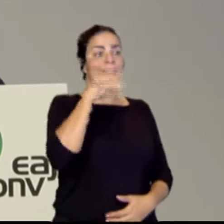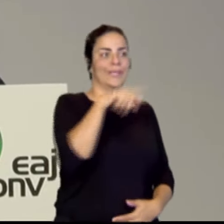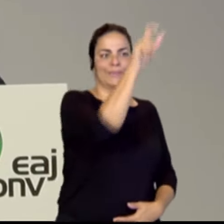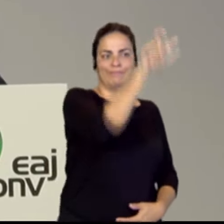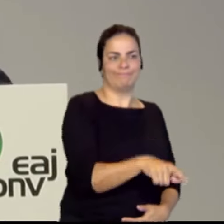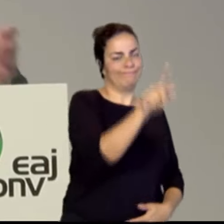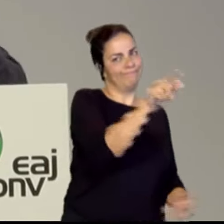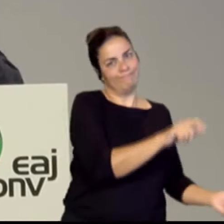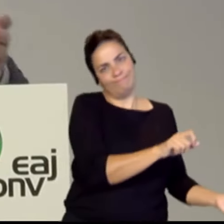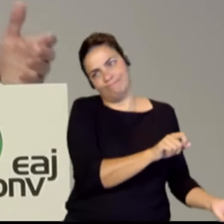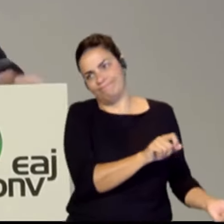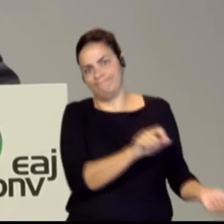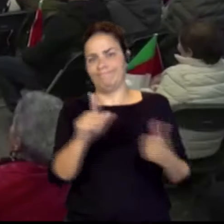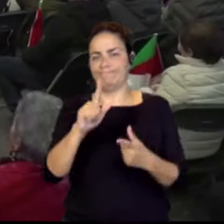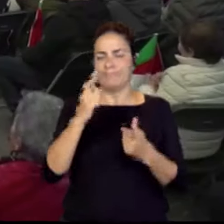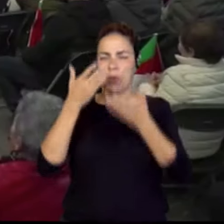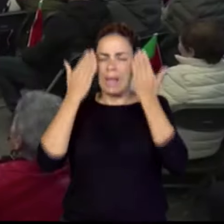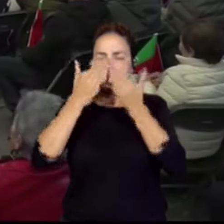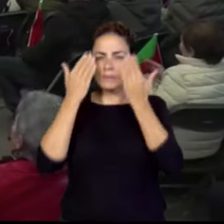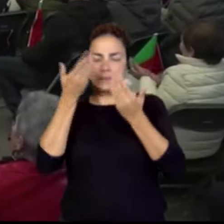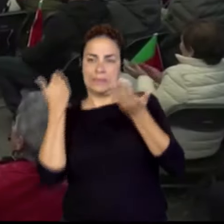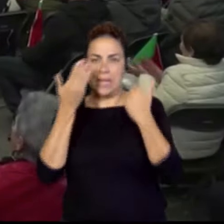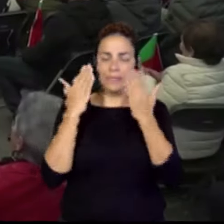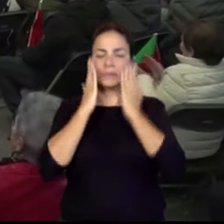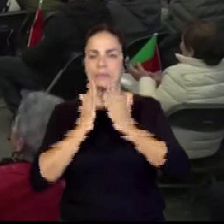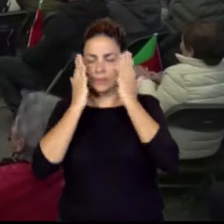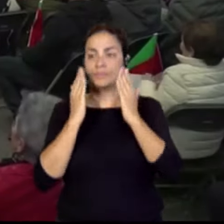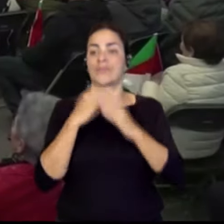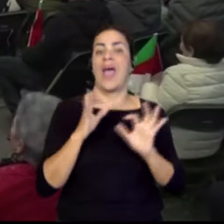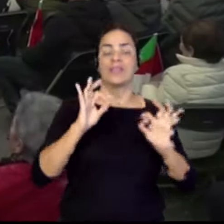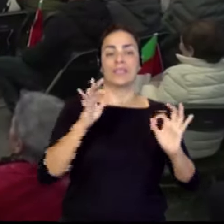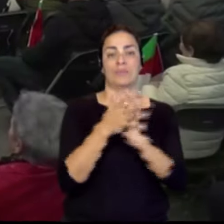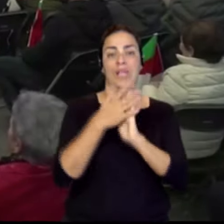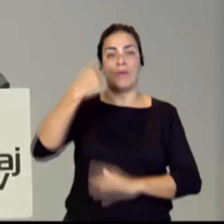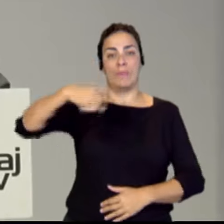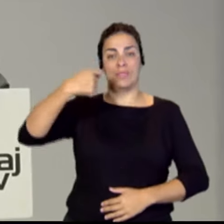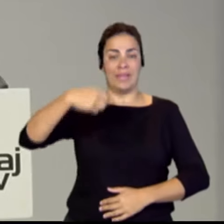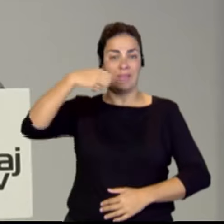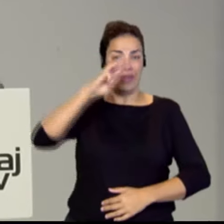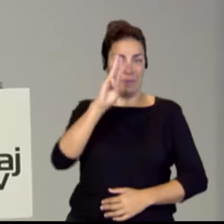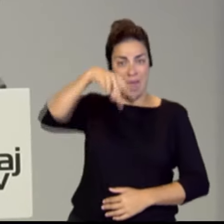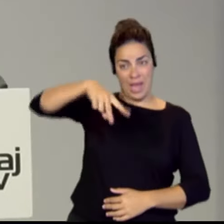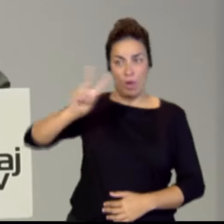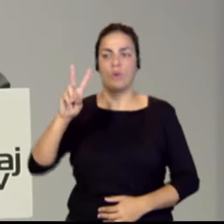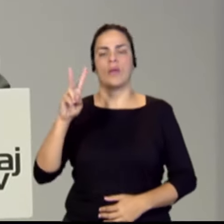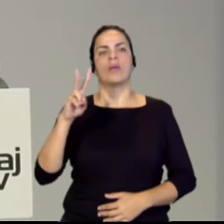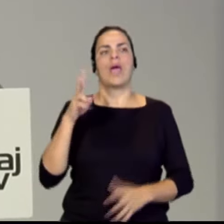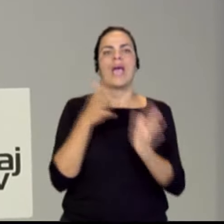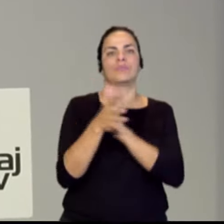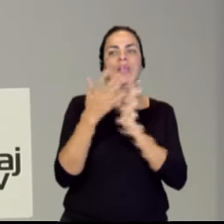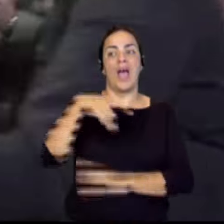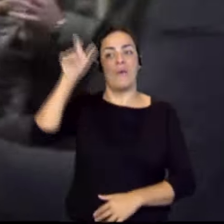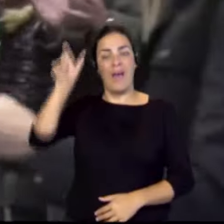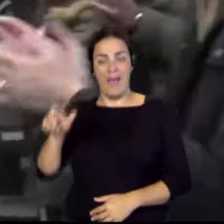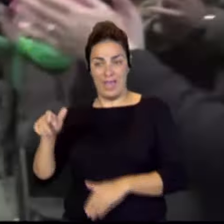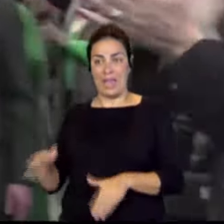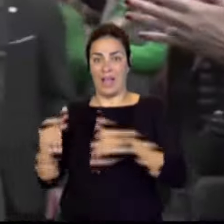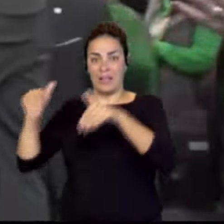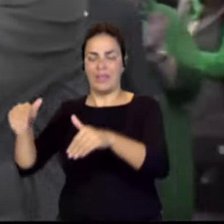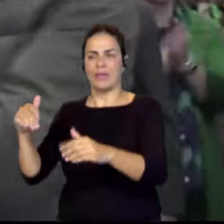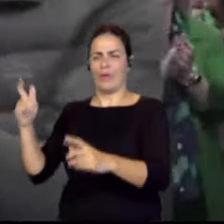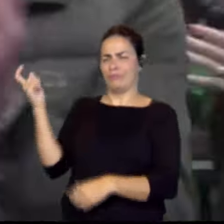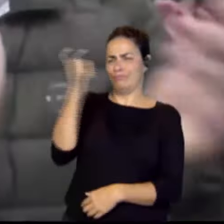a cruces a limpiarle los ojos así explicaba el presidente del partido nacionalista Vasco la agresión que sufrió Este martes y manol pradales a la salida de